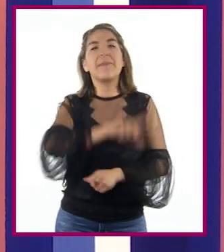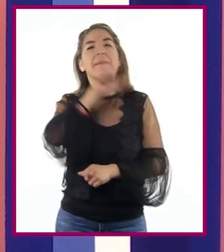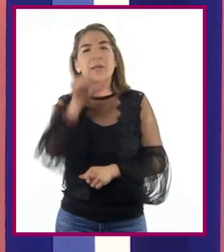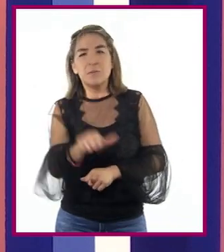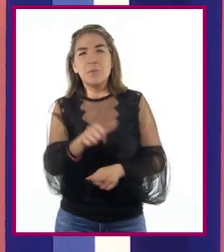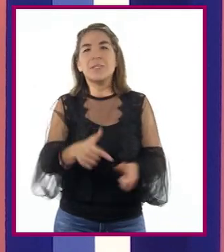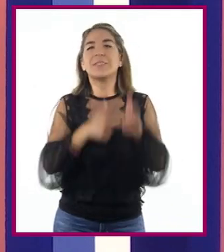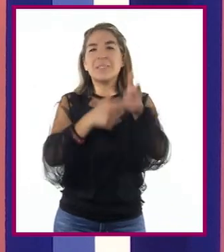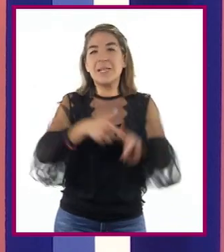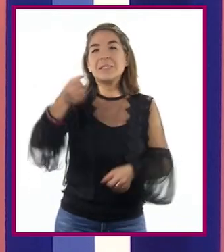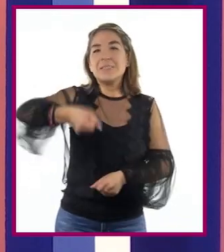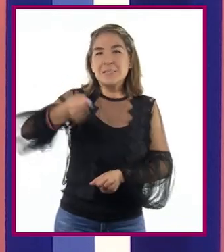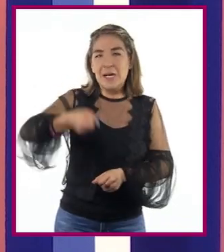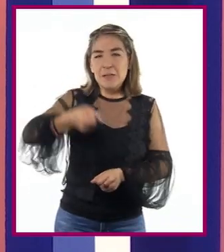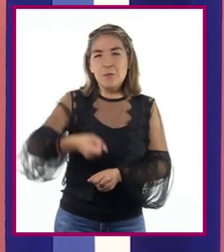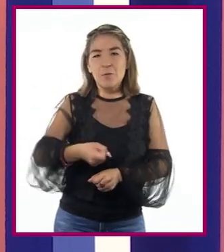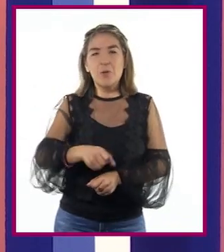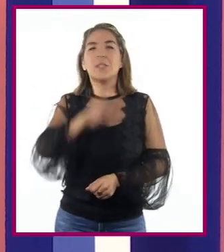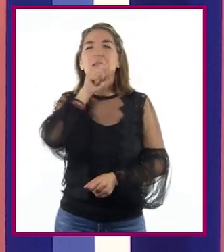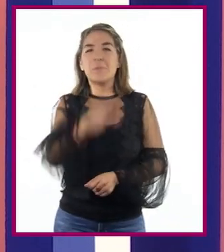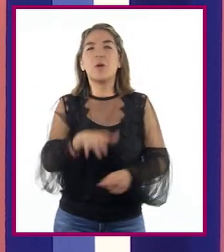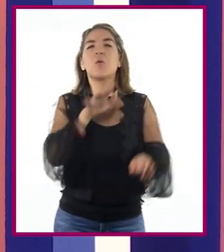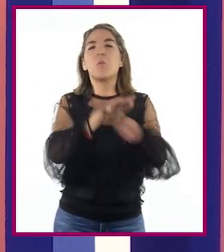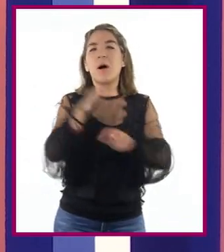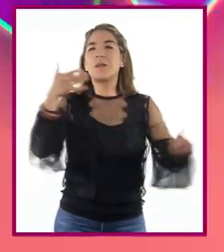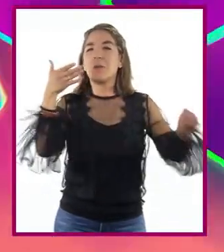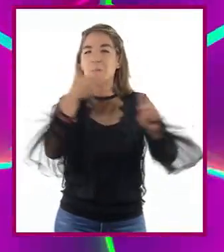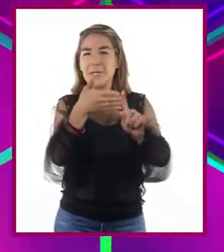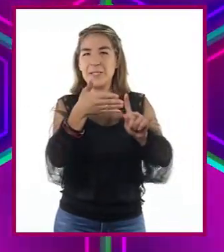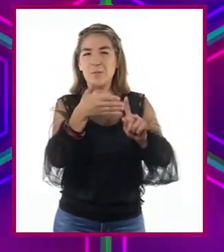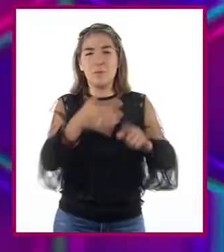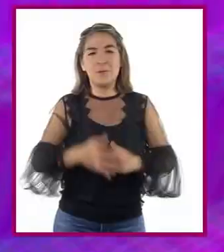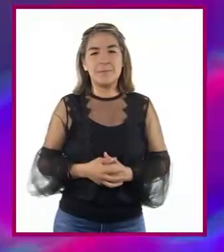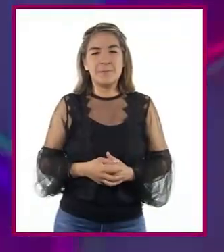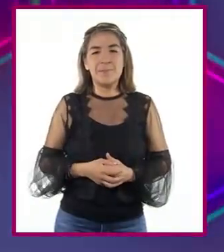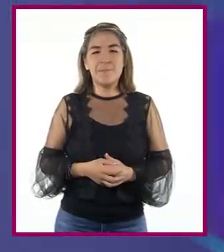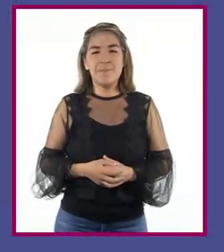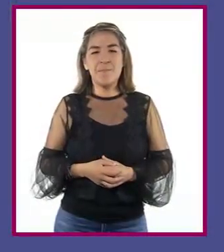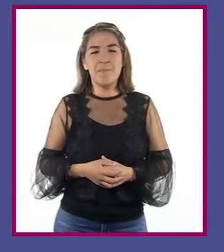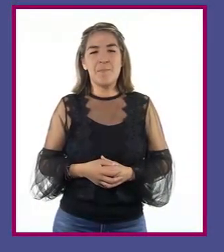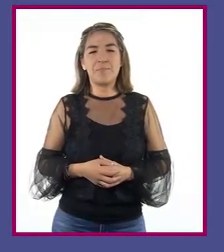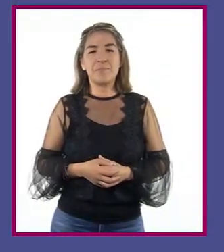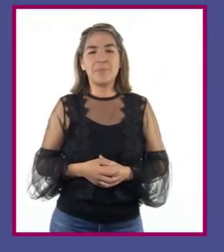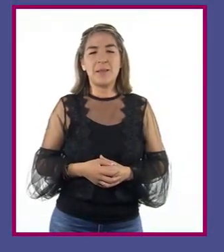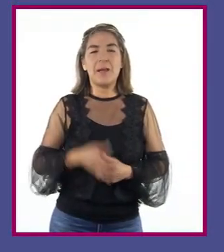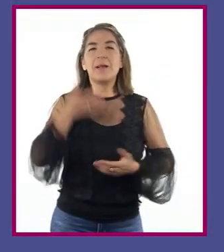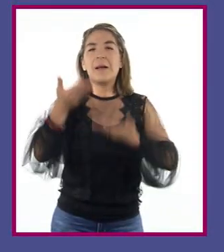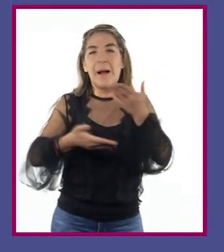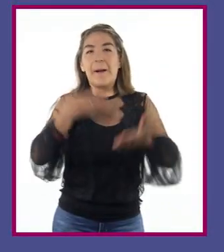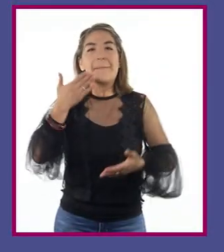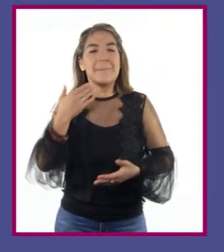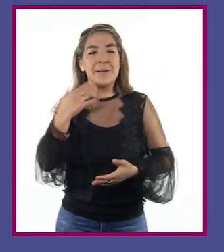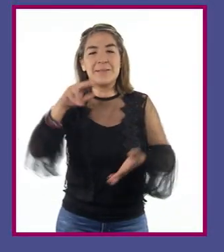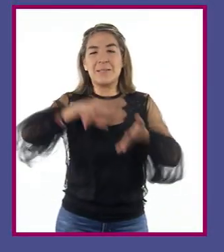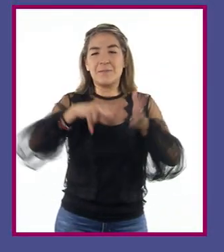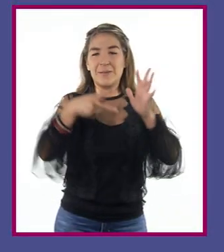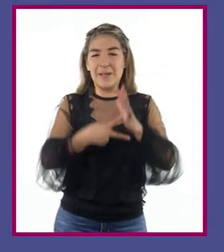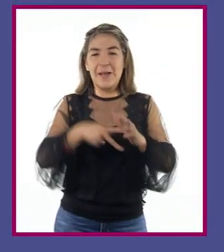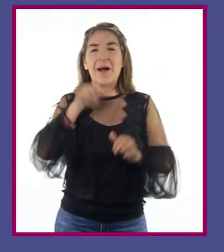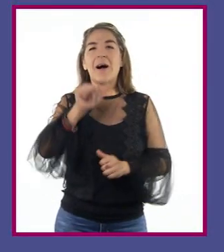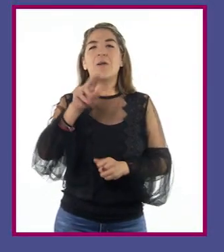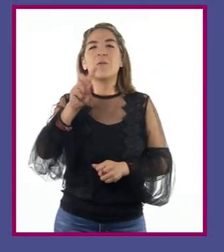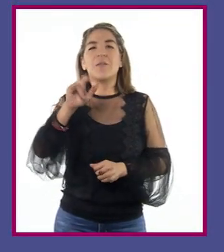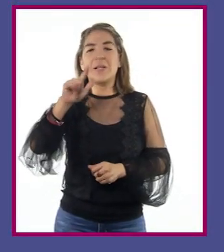continuamos con el saludo y el asunto u objetivo. Estimado ingeniero Audelo, sirva la presente